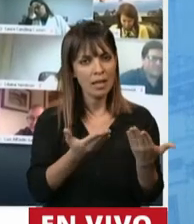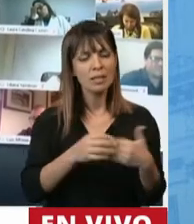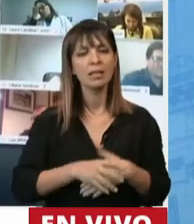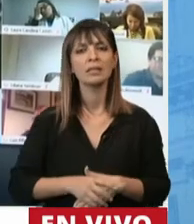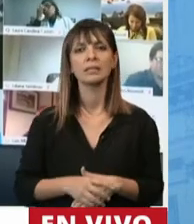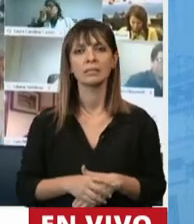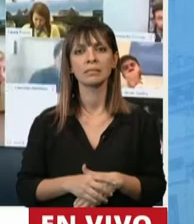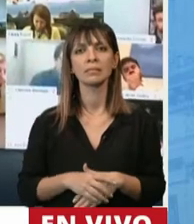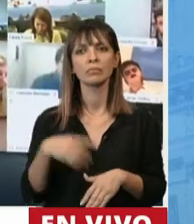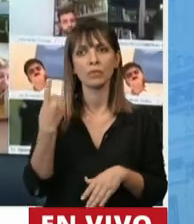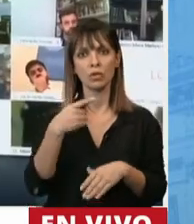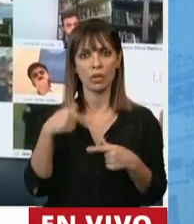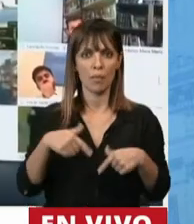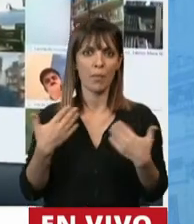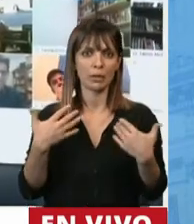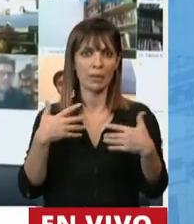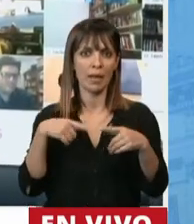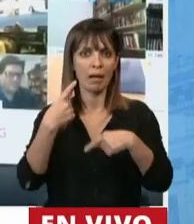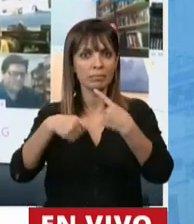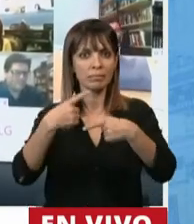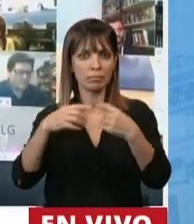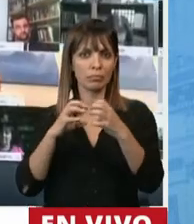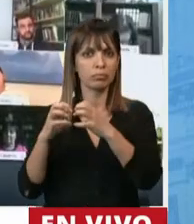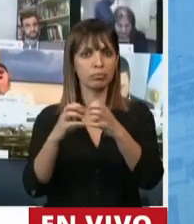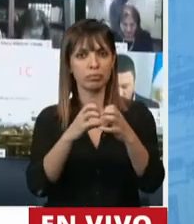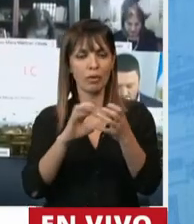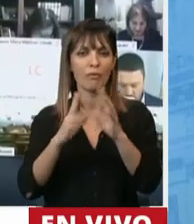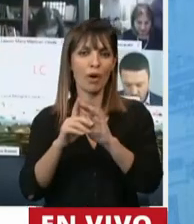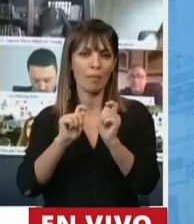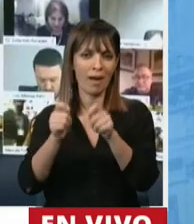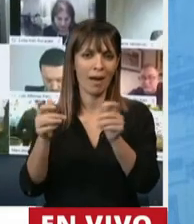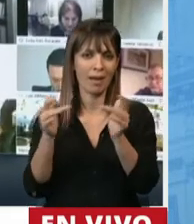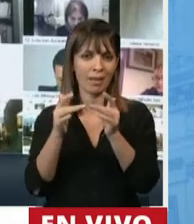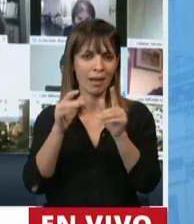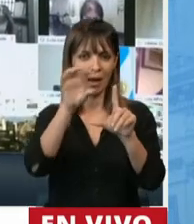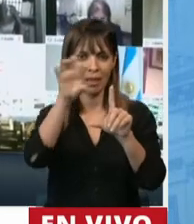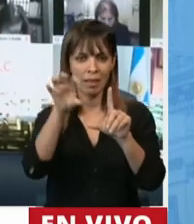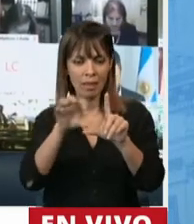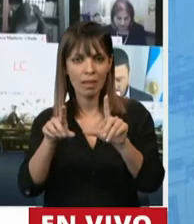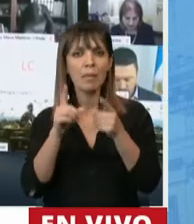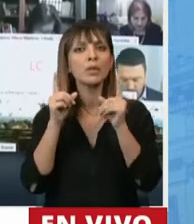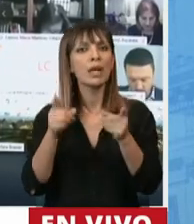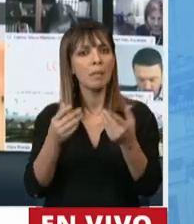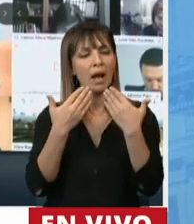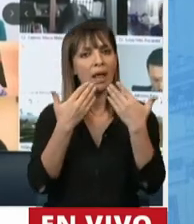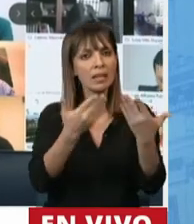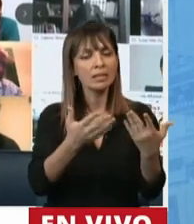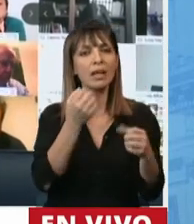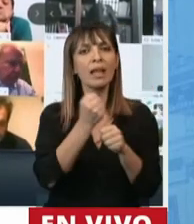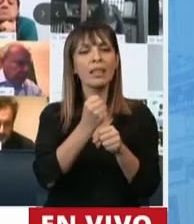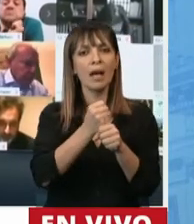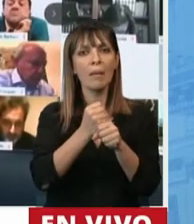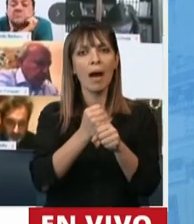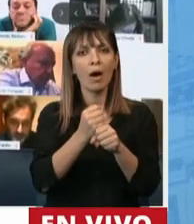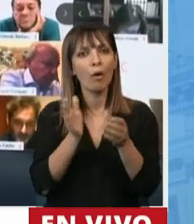por la posibilidad esta que tenemos de seguir sesionando en forma telemática, sino también del trabajo que